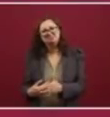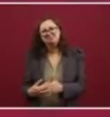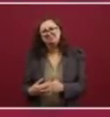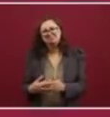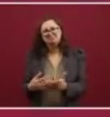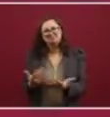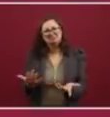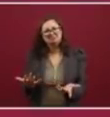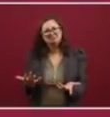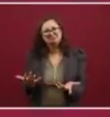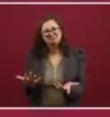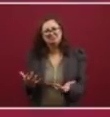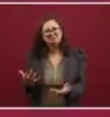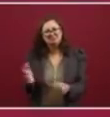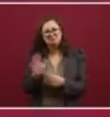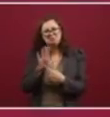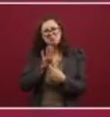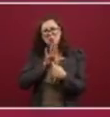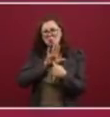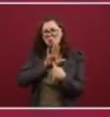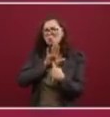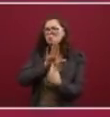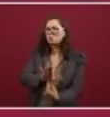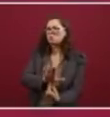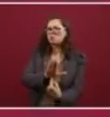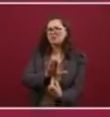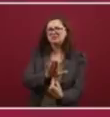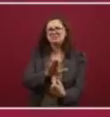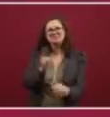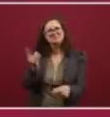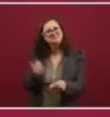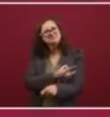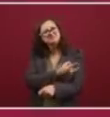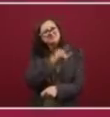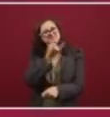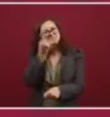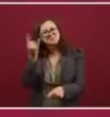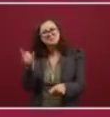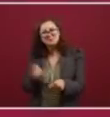hay evidencias de que no